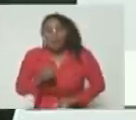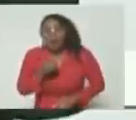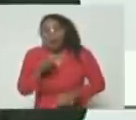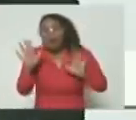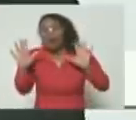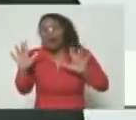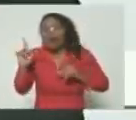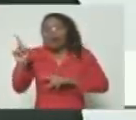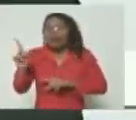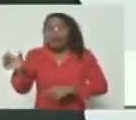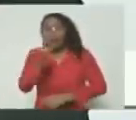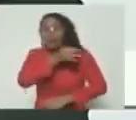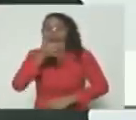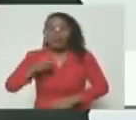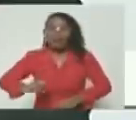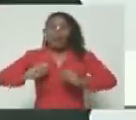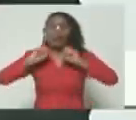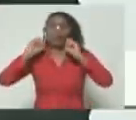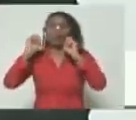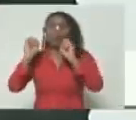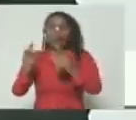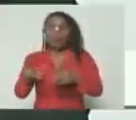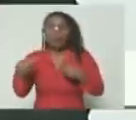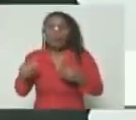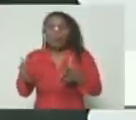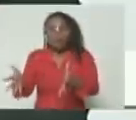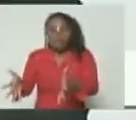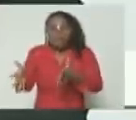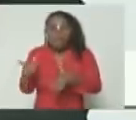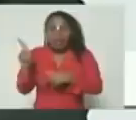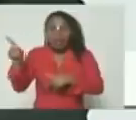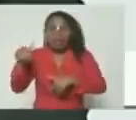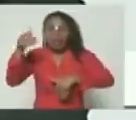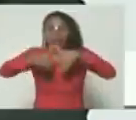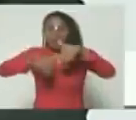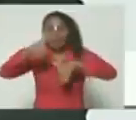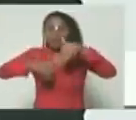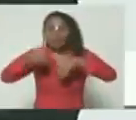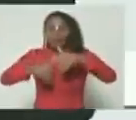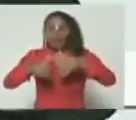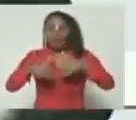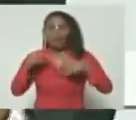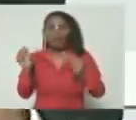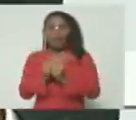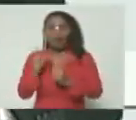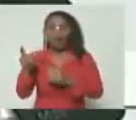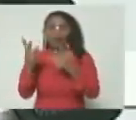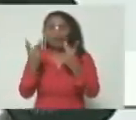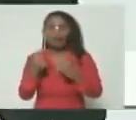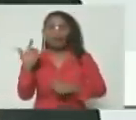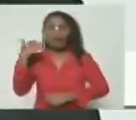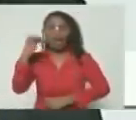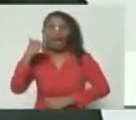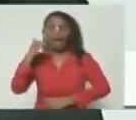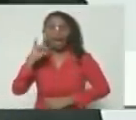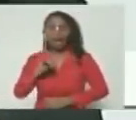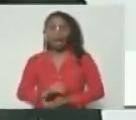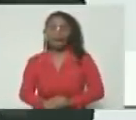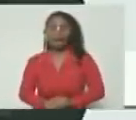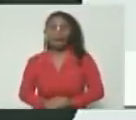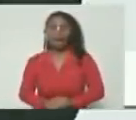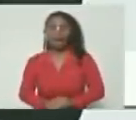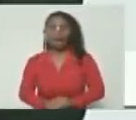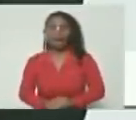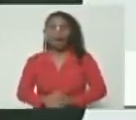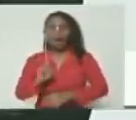una excelente oportunidad para ganar esa elección con los números que teníamos, con